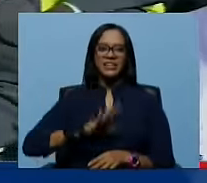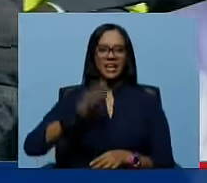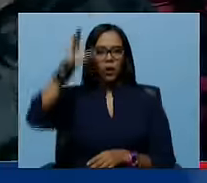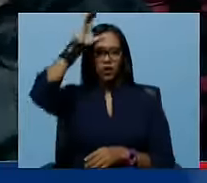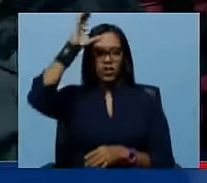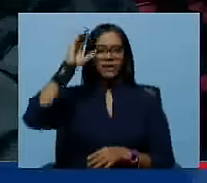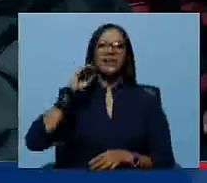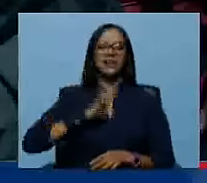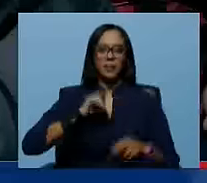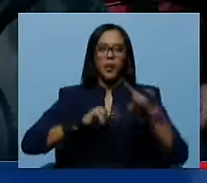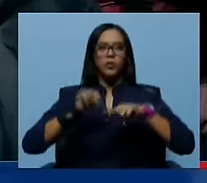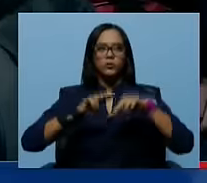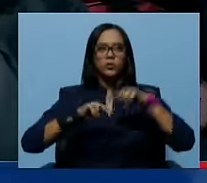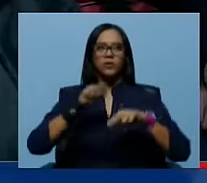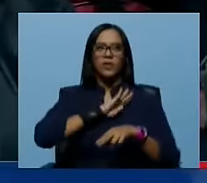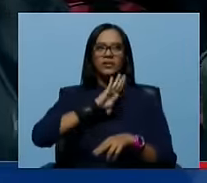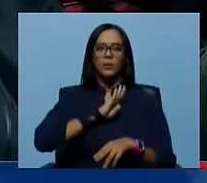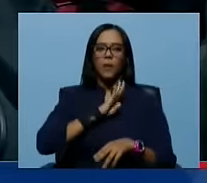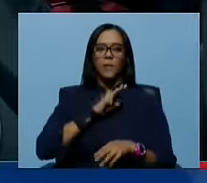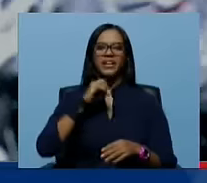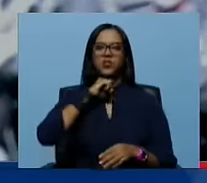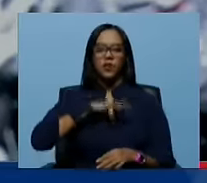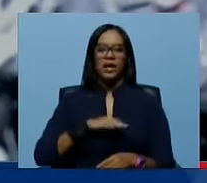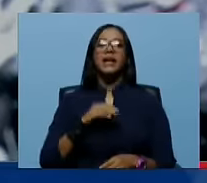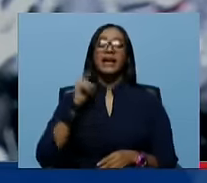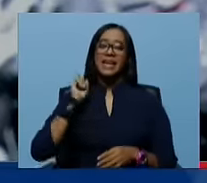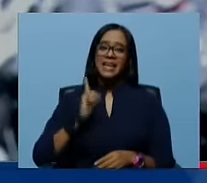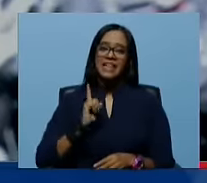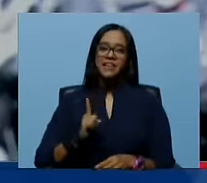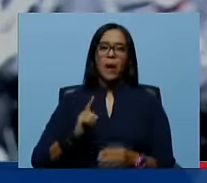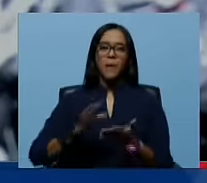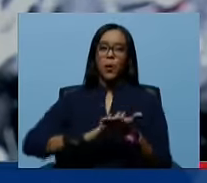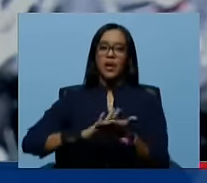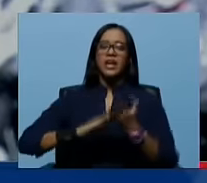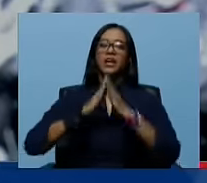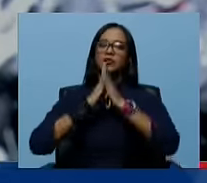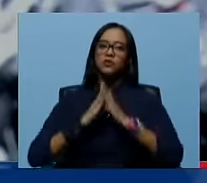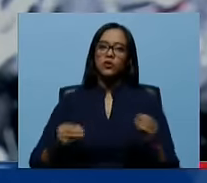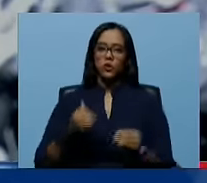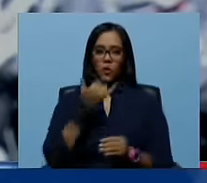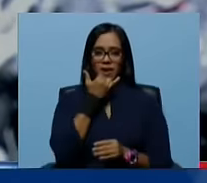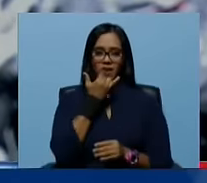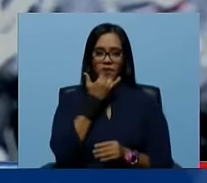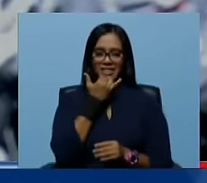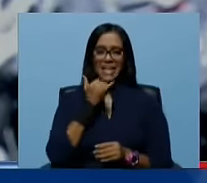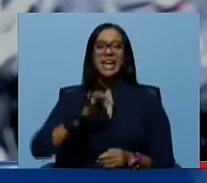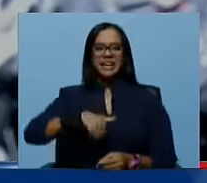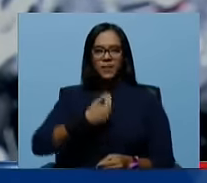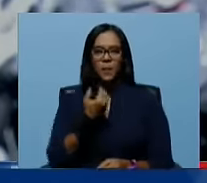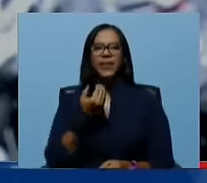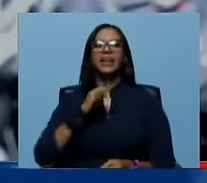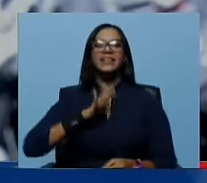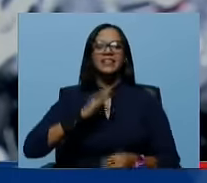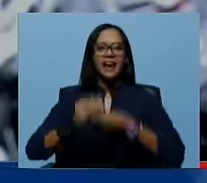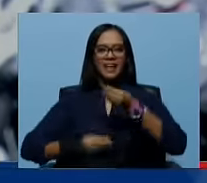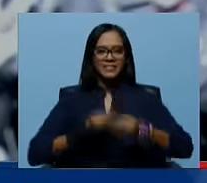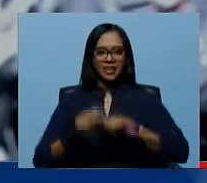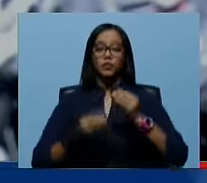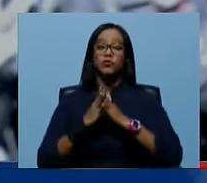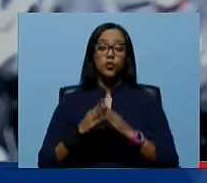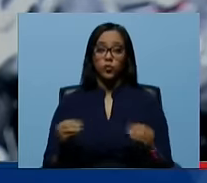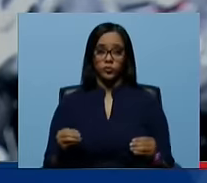que estamos construyendo nuestra propia historia y que tenemos que corregir todos los errores que se puedan estar cometiendo.